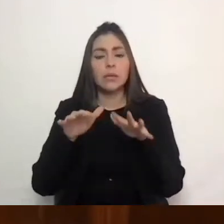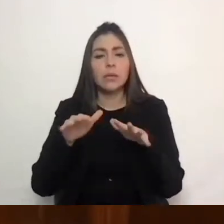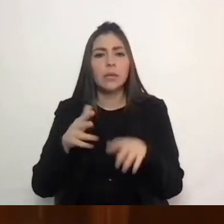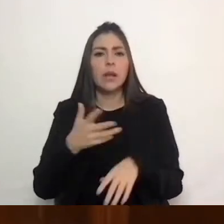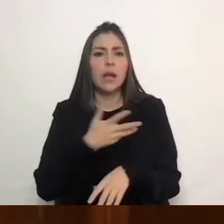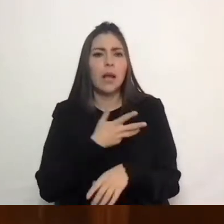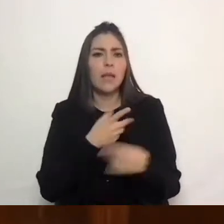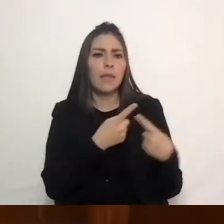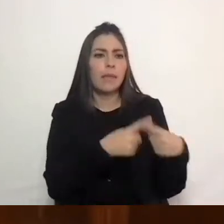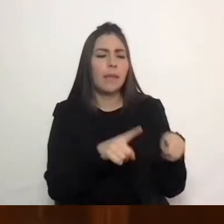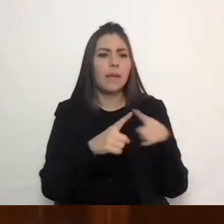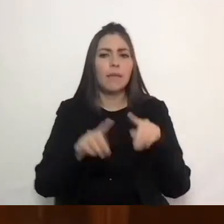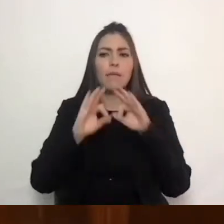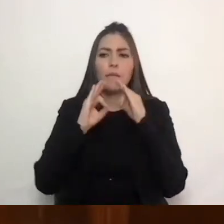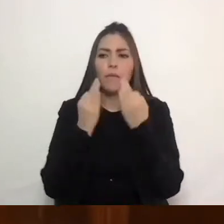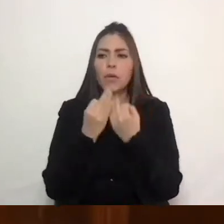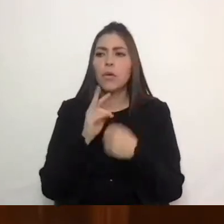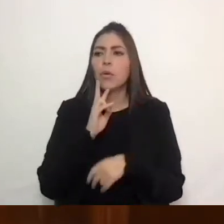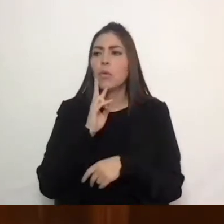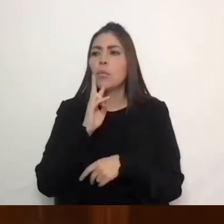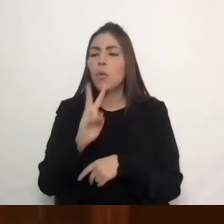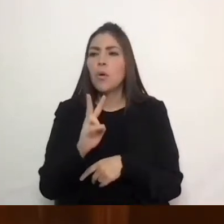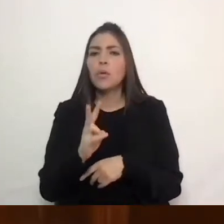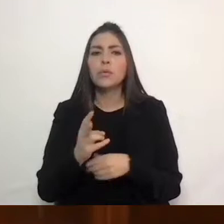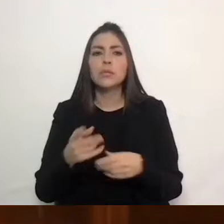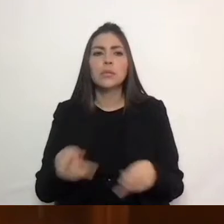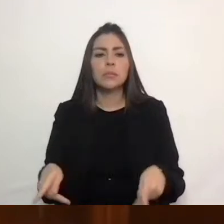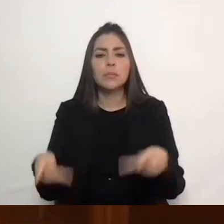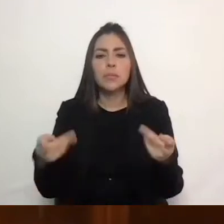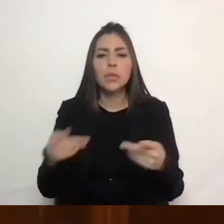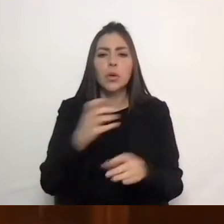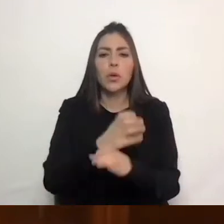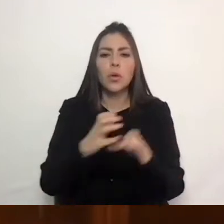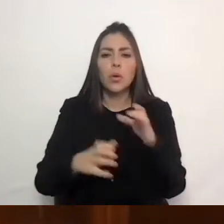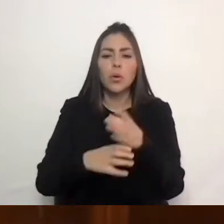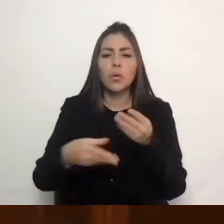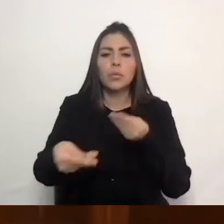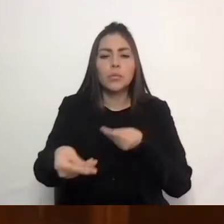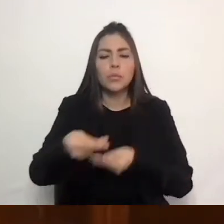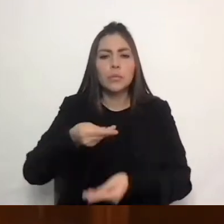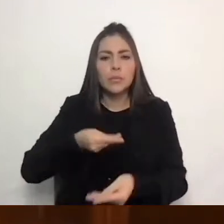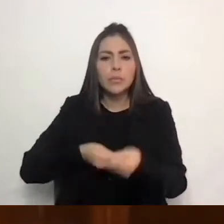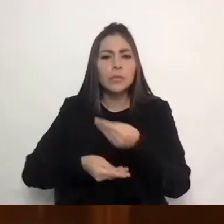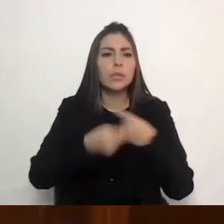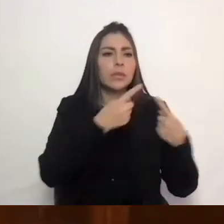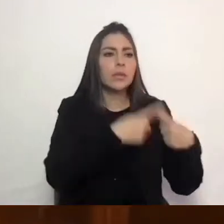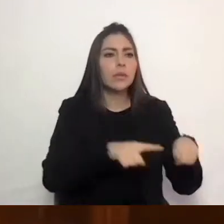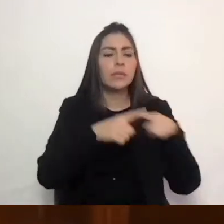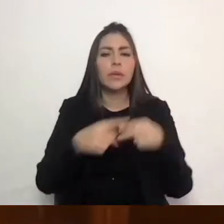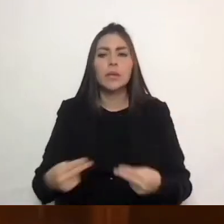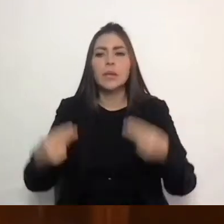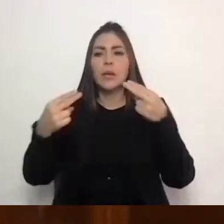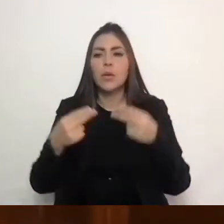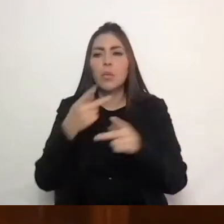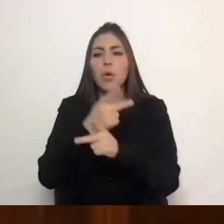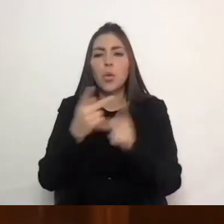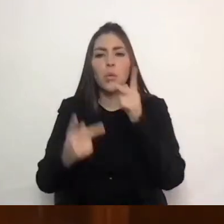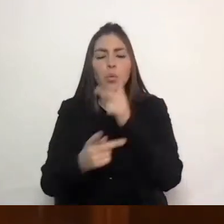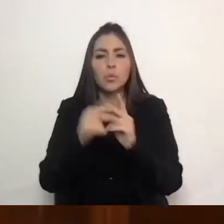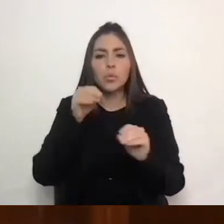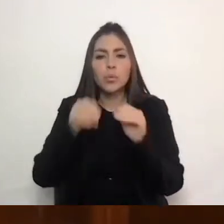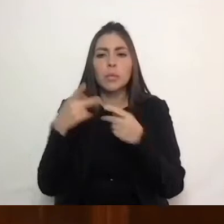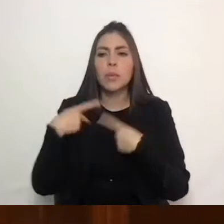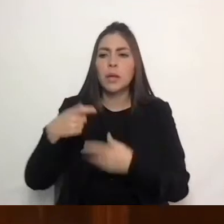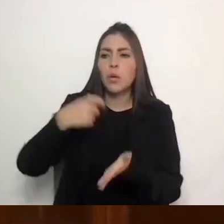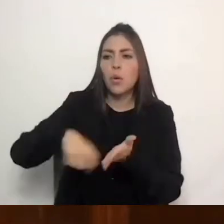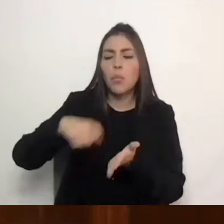formas, voces, intercambio de productos, eslabón de productores y consumidores, que reflejan la